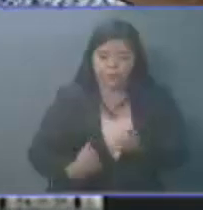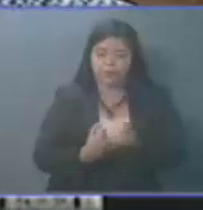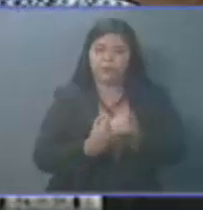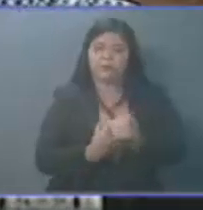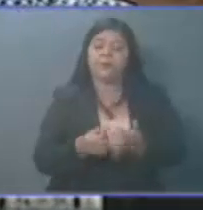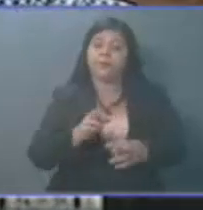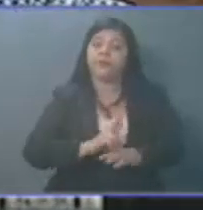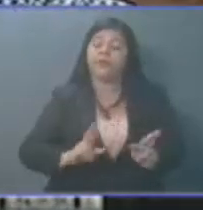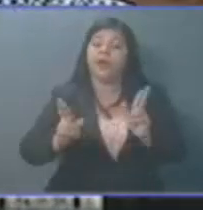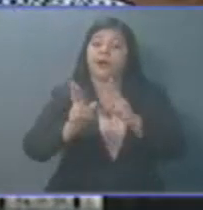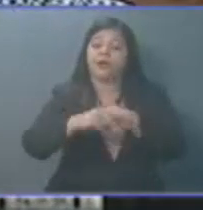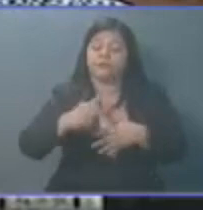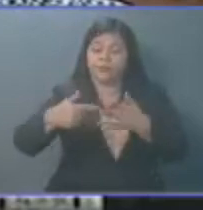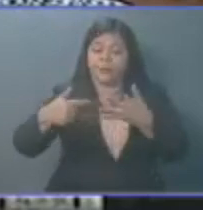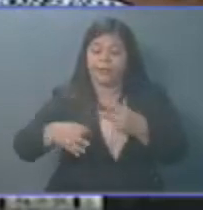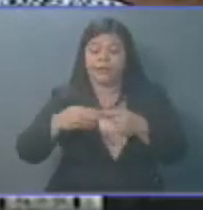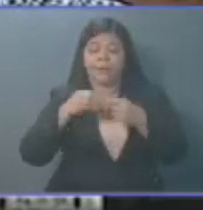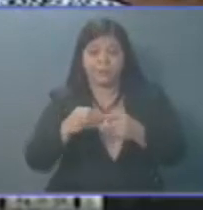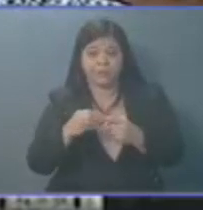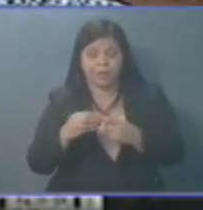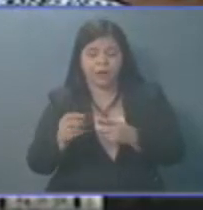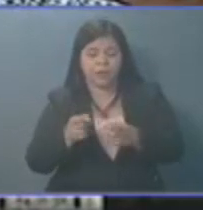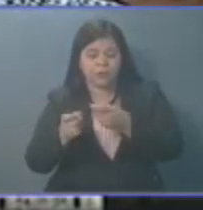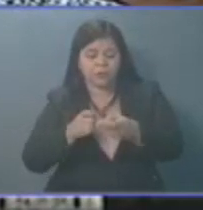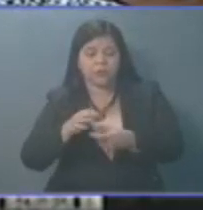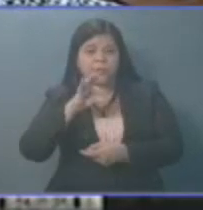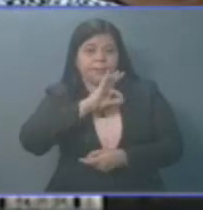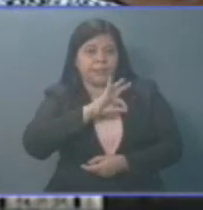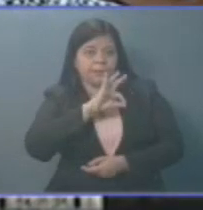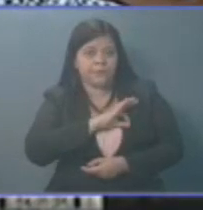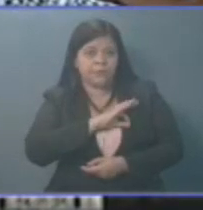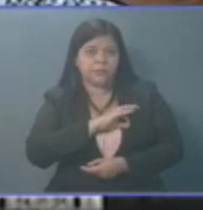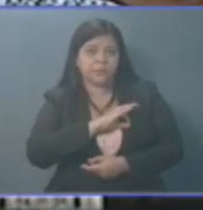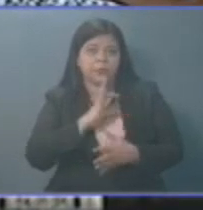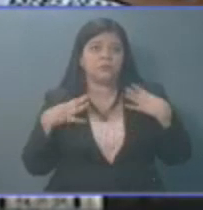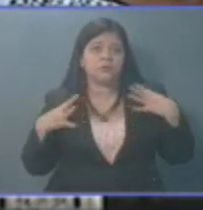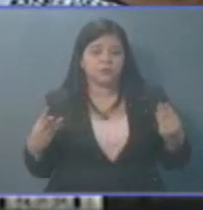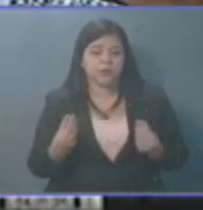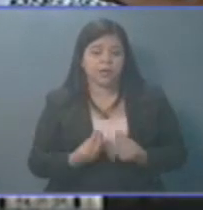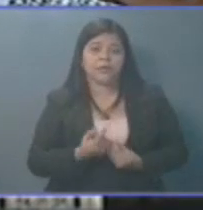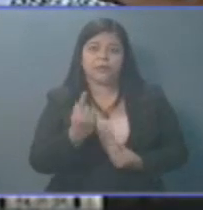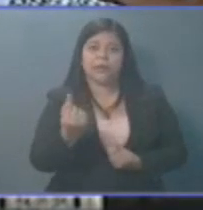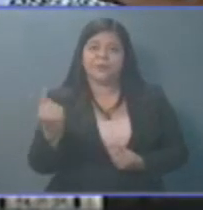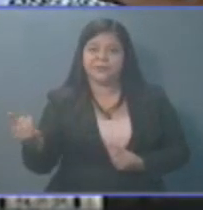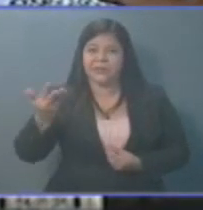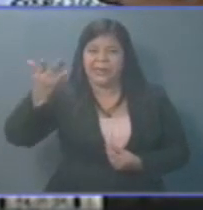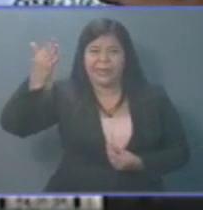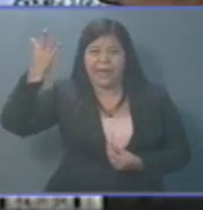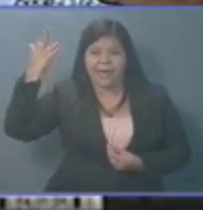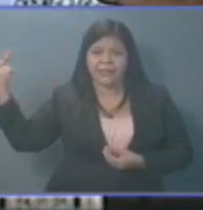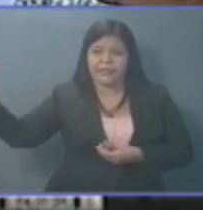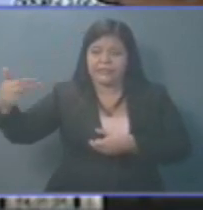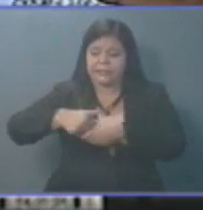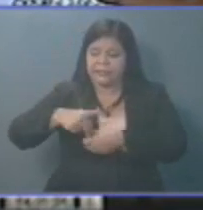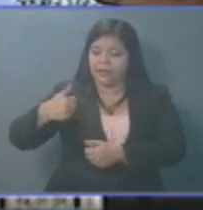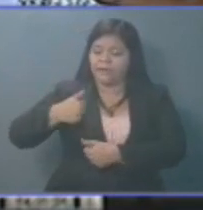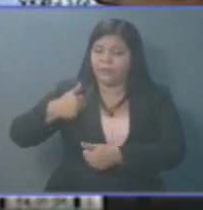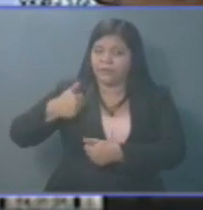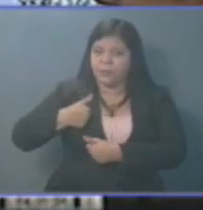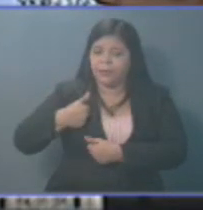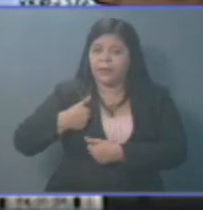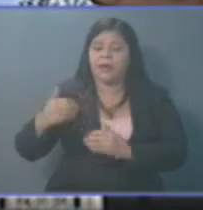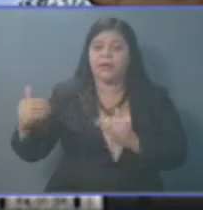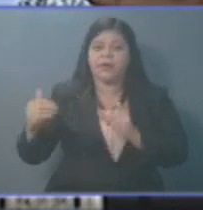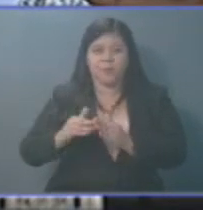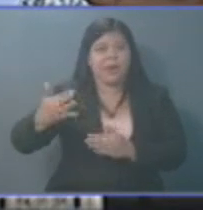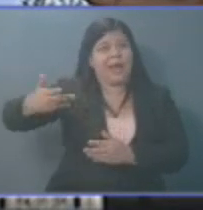reformas a la ley especial para regular los beneficios y prestaciones sociales de los veteranos militares de la Fuerza Armada y